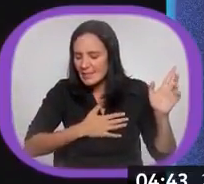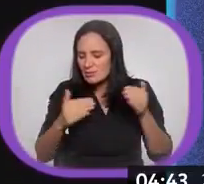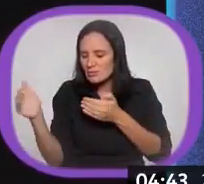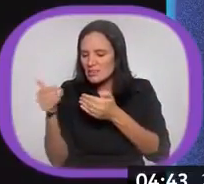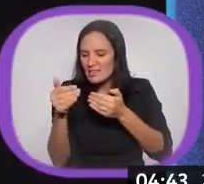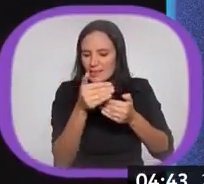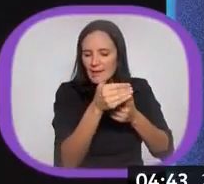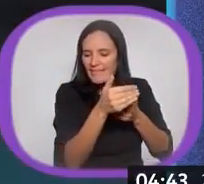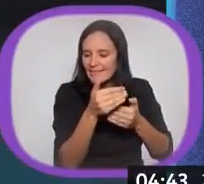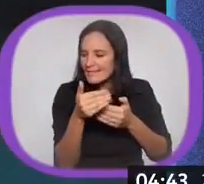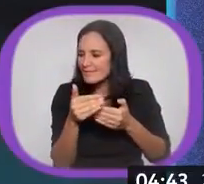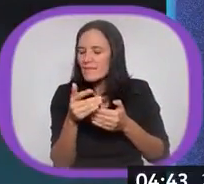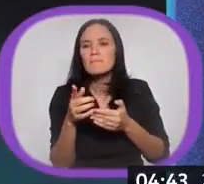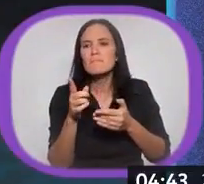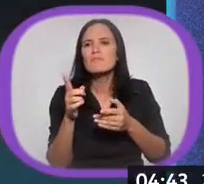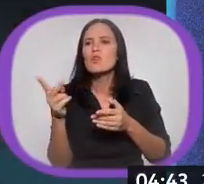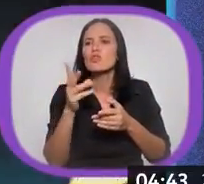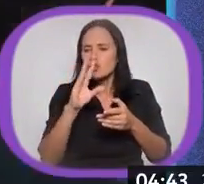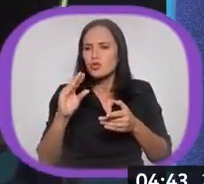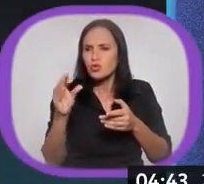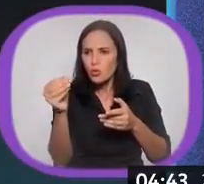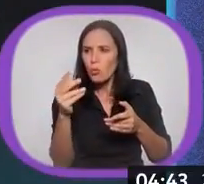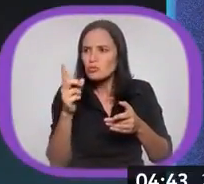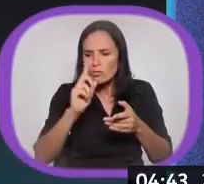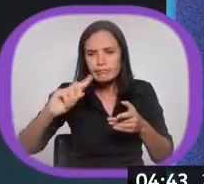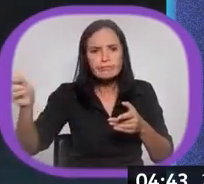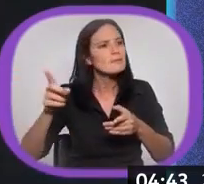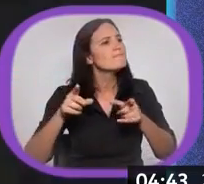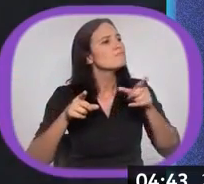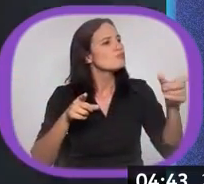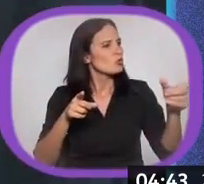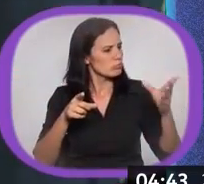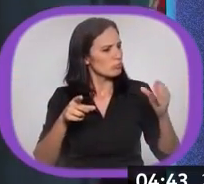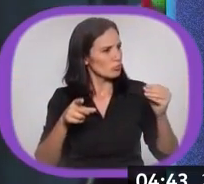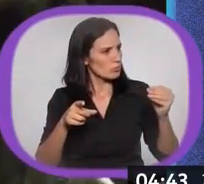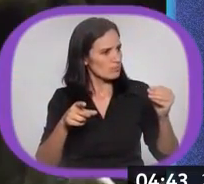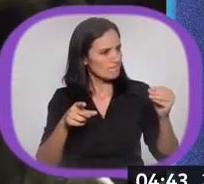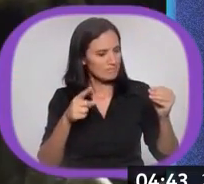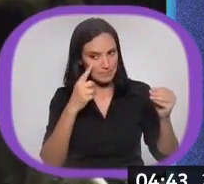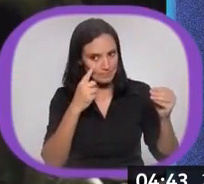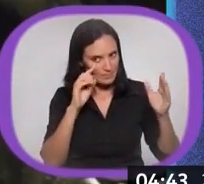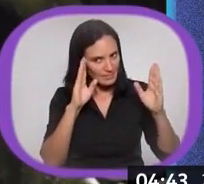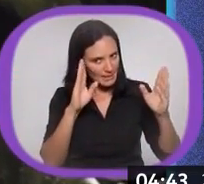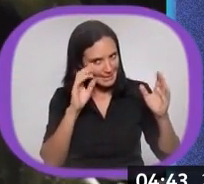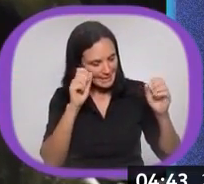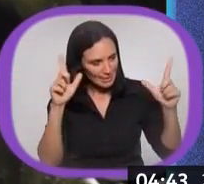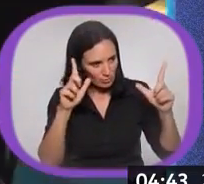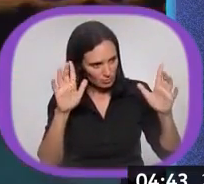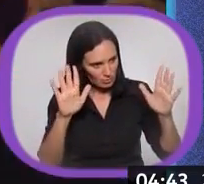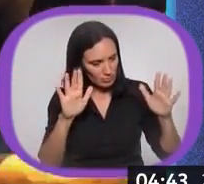alguna parte cerca de aquí. Rat-Trap, tú ve con Cheetor. Black Arachnia, tú irás conmigo. Manténganse